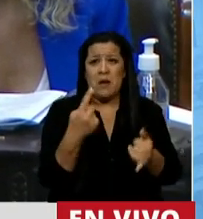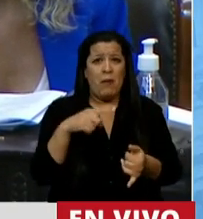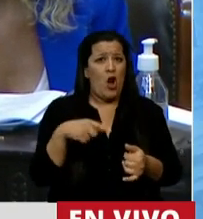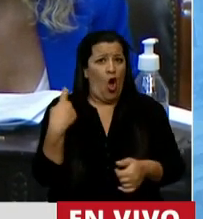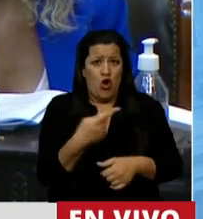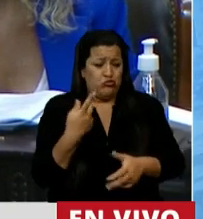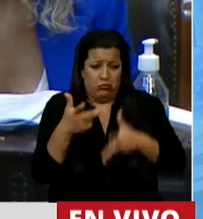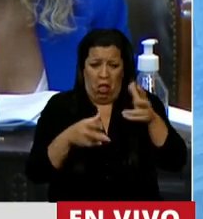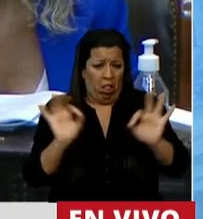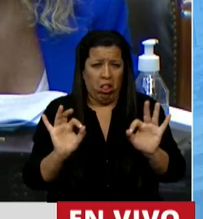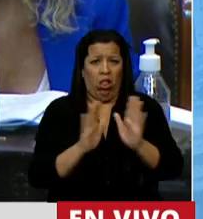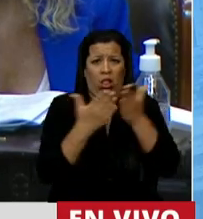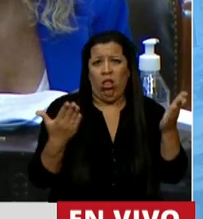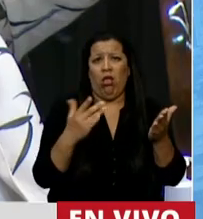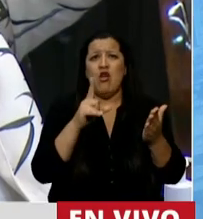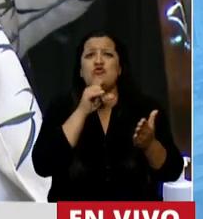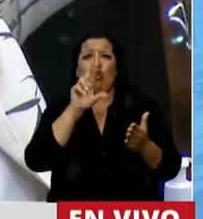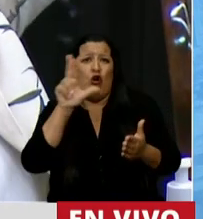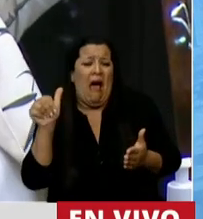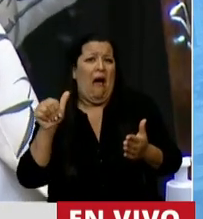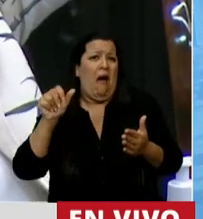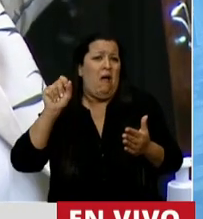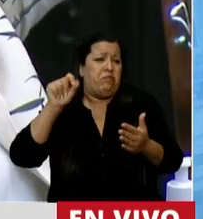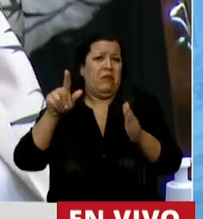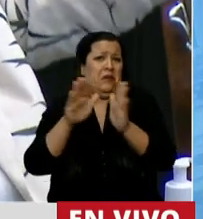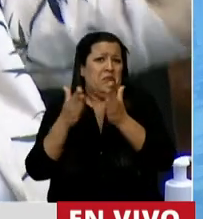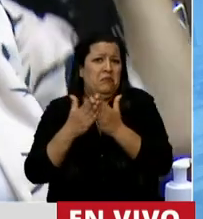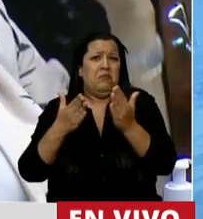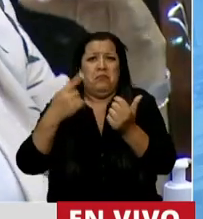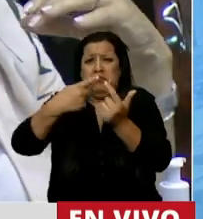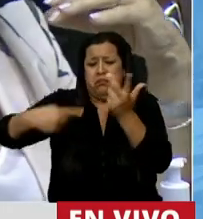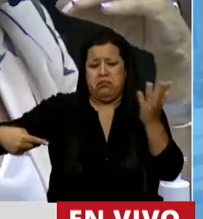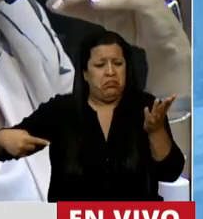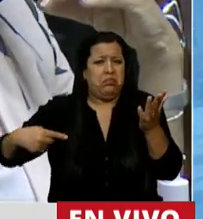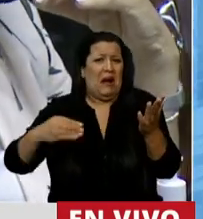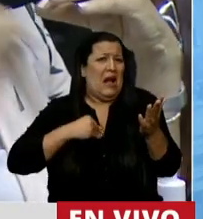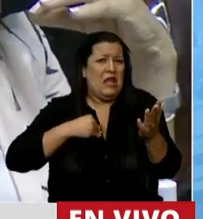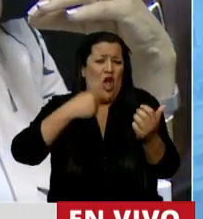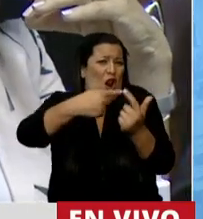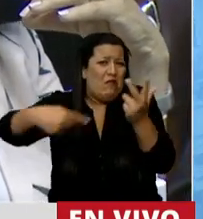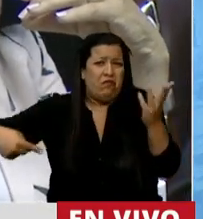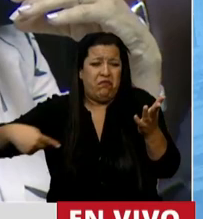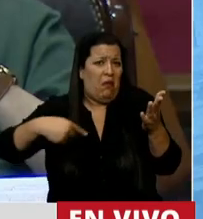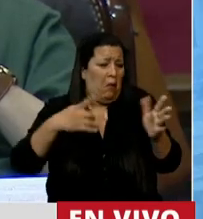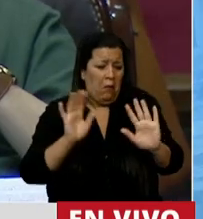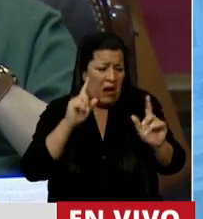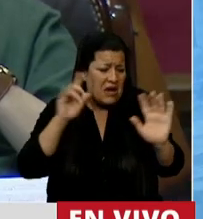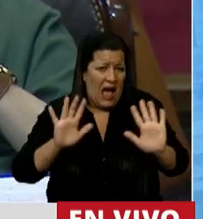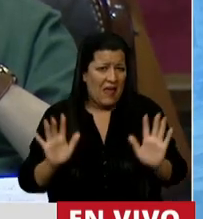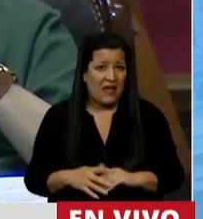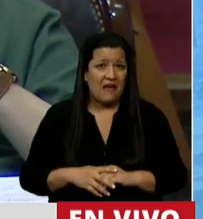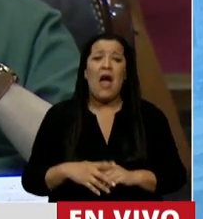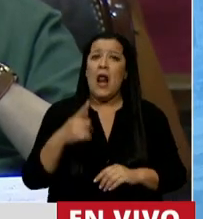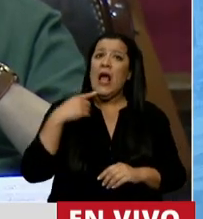avalamos ni en la Biblia, ni en la Torá, ni en el Corán, ni en ningún texto sagrado. Y me encanta ver cómo nos critican desde ese lado,